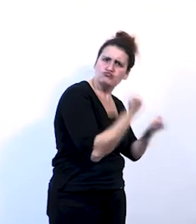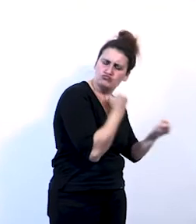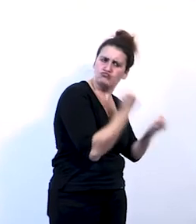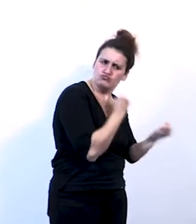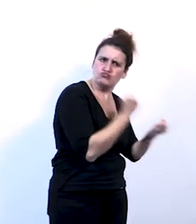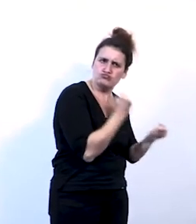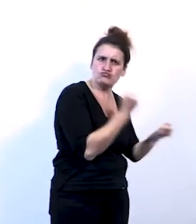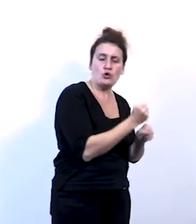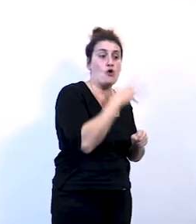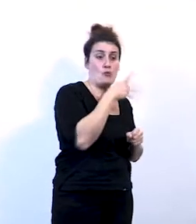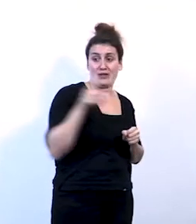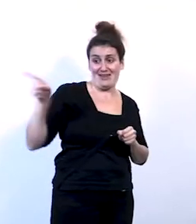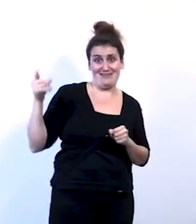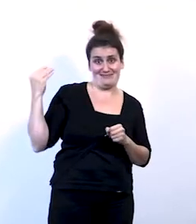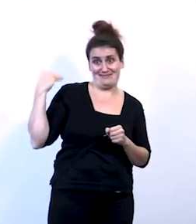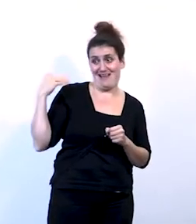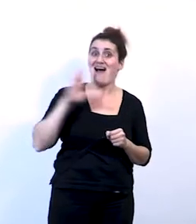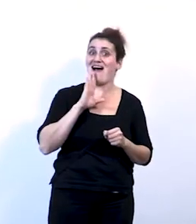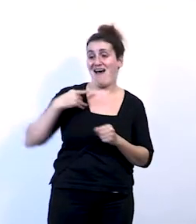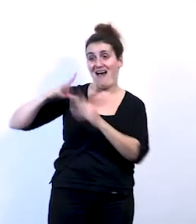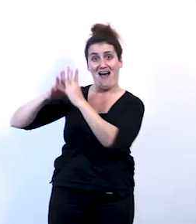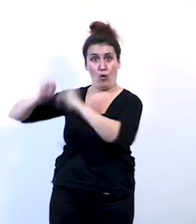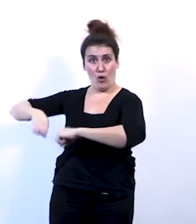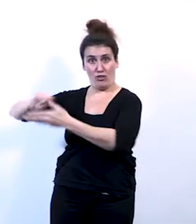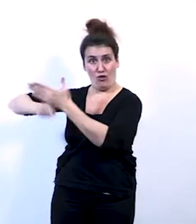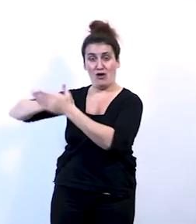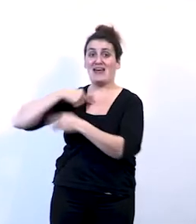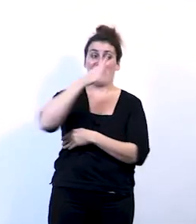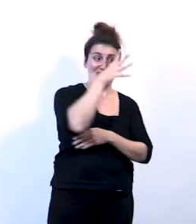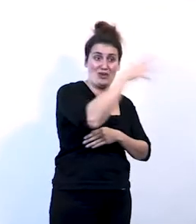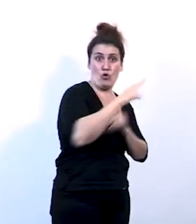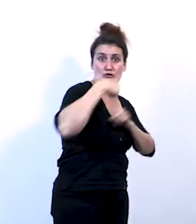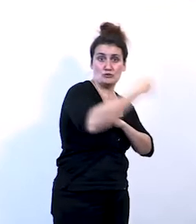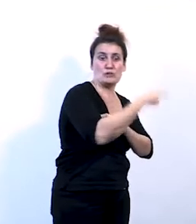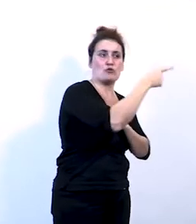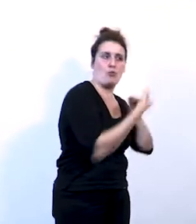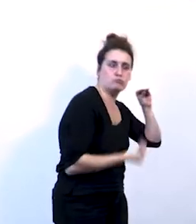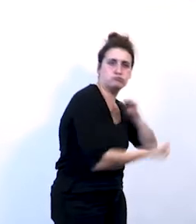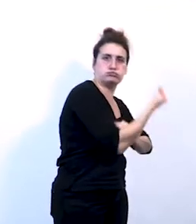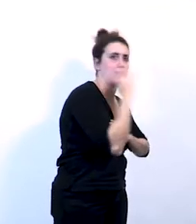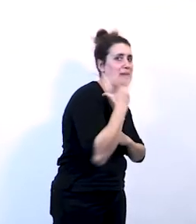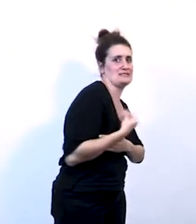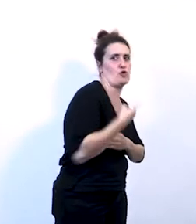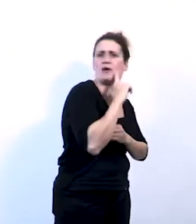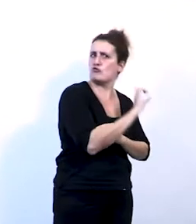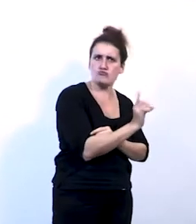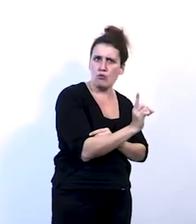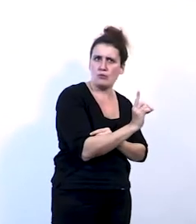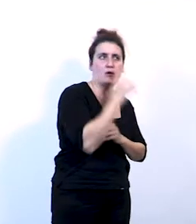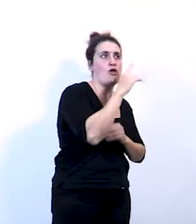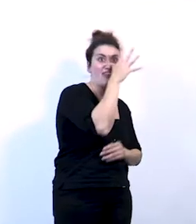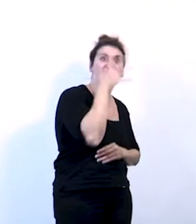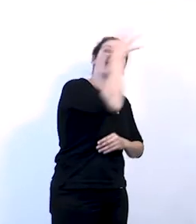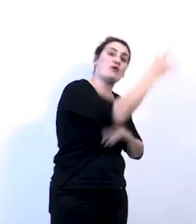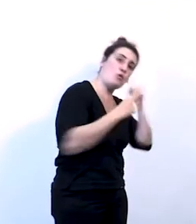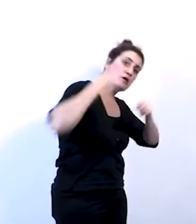porque según el acuerdo ese, después de 5 años, tenía que nacer el Estado palestino. No nació. Pasaron otros 5